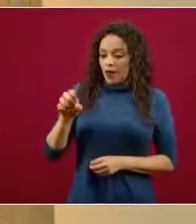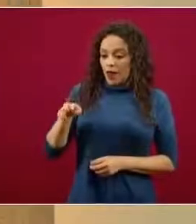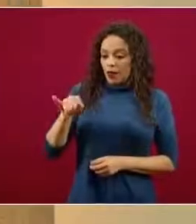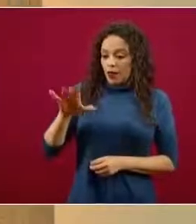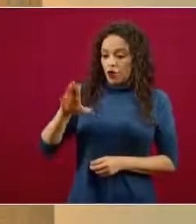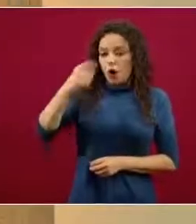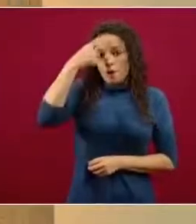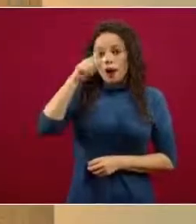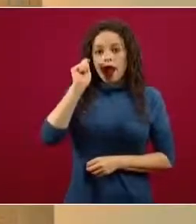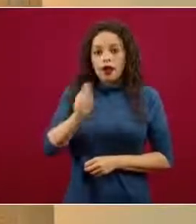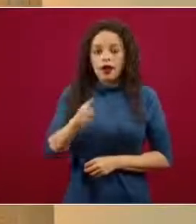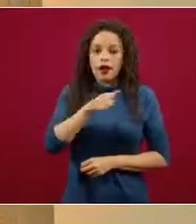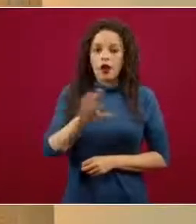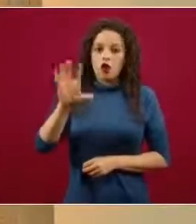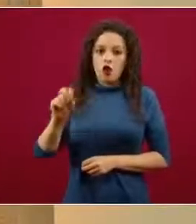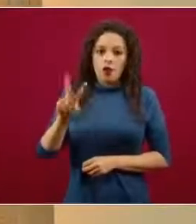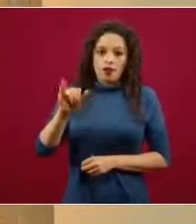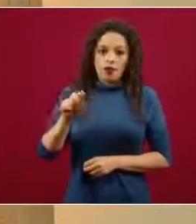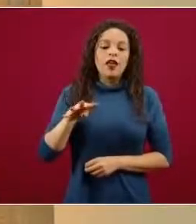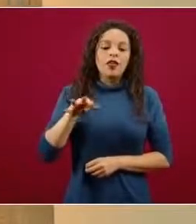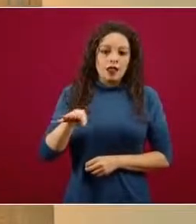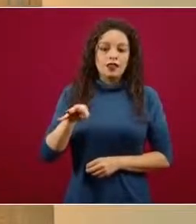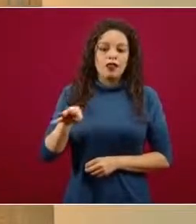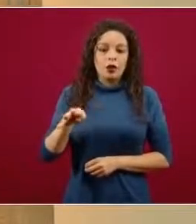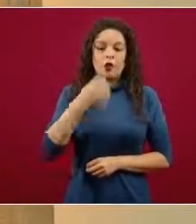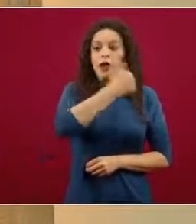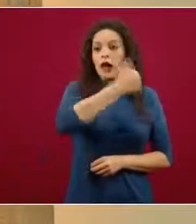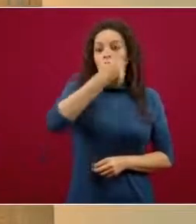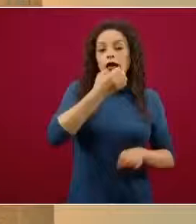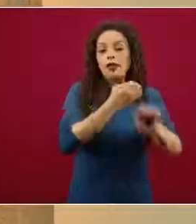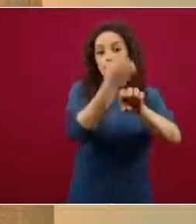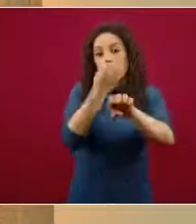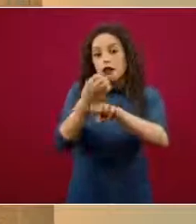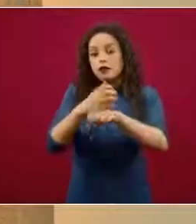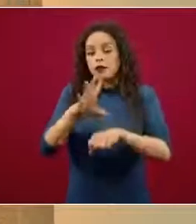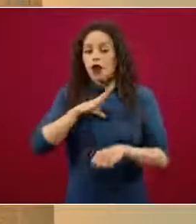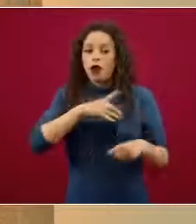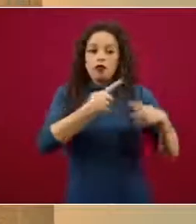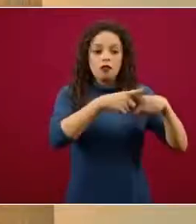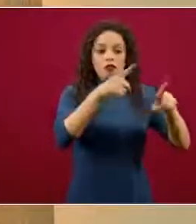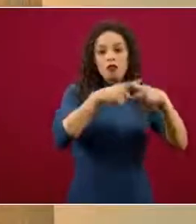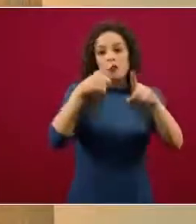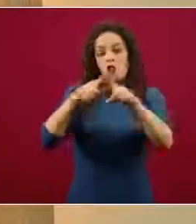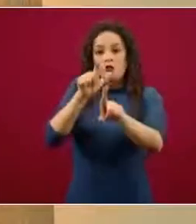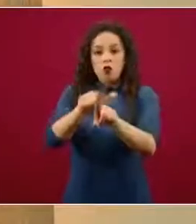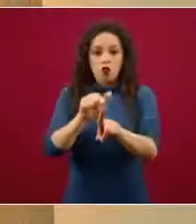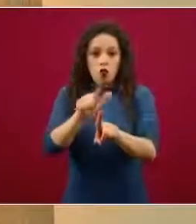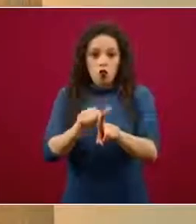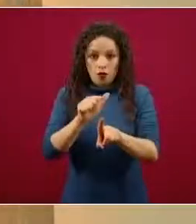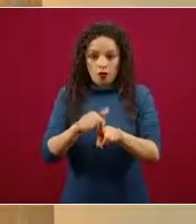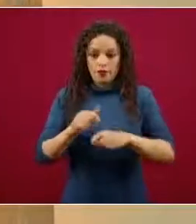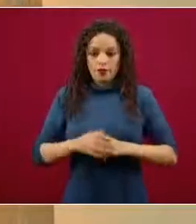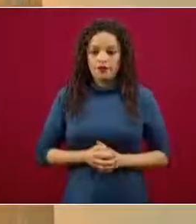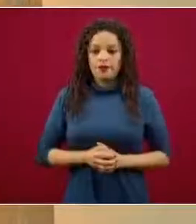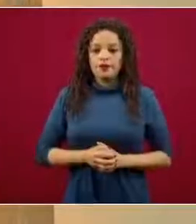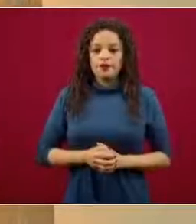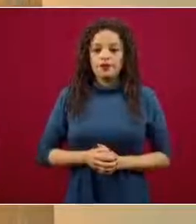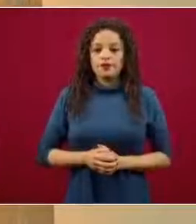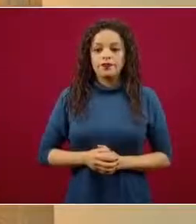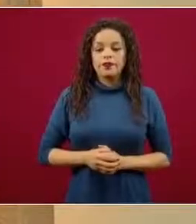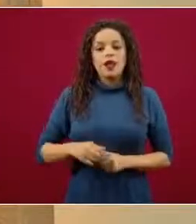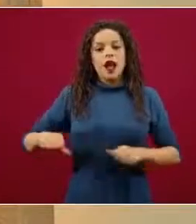Y cada uno de los estados pudiera tener un color distinto y pues las actividades que se vayan